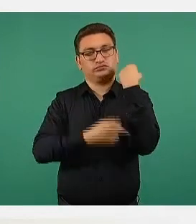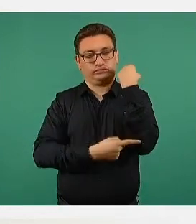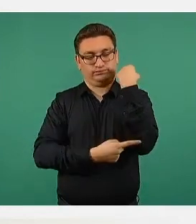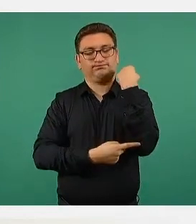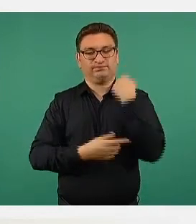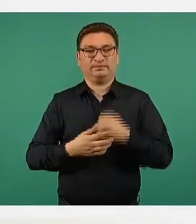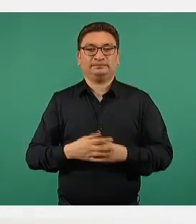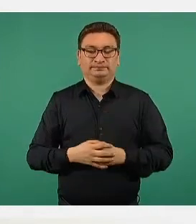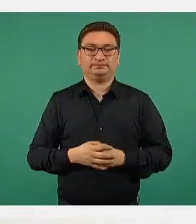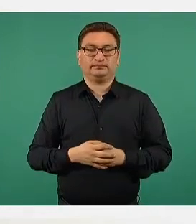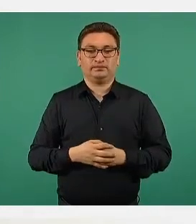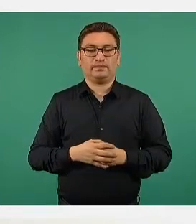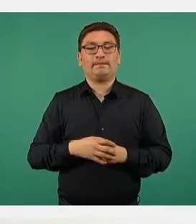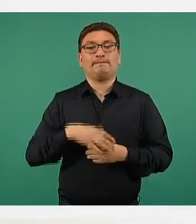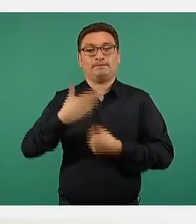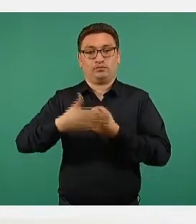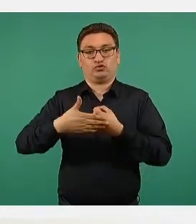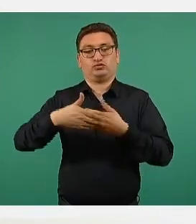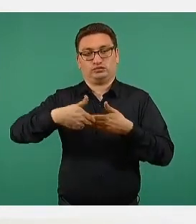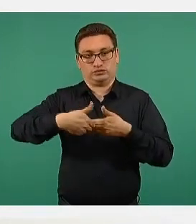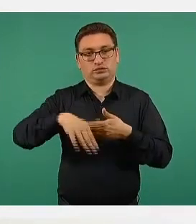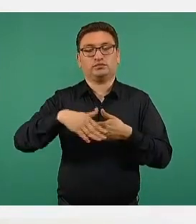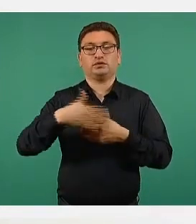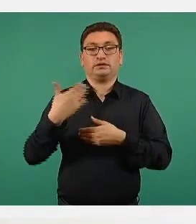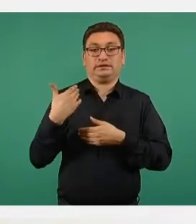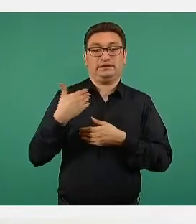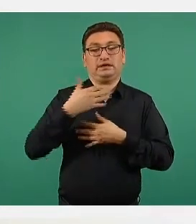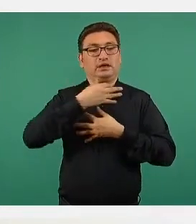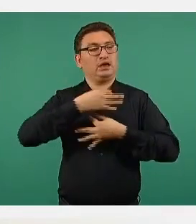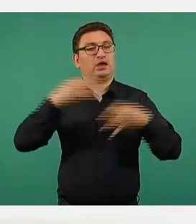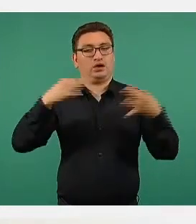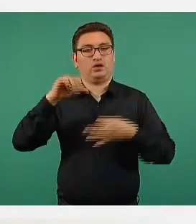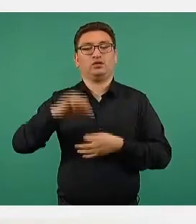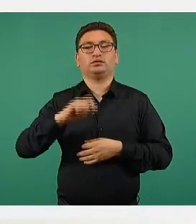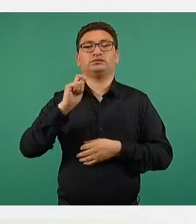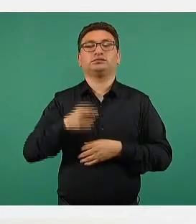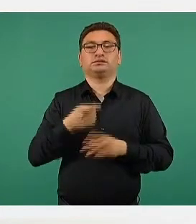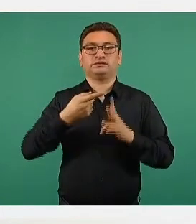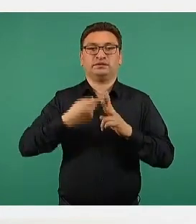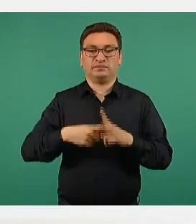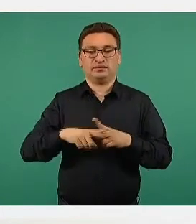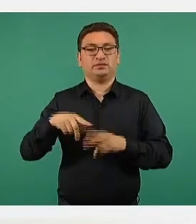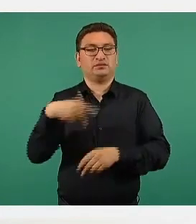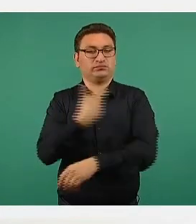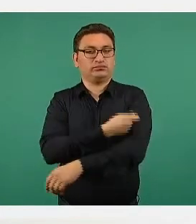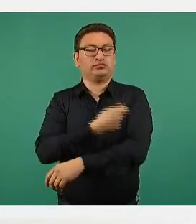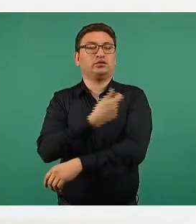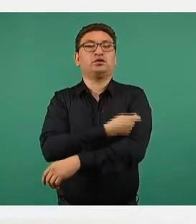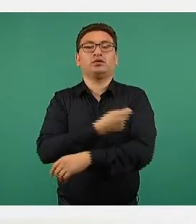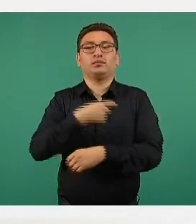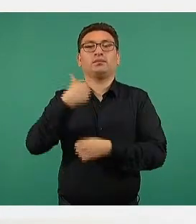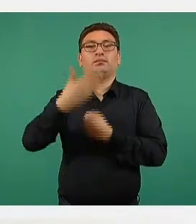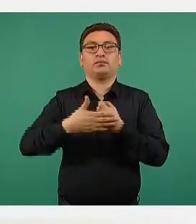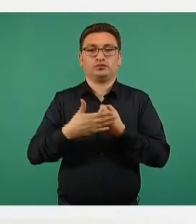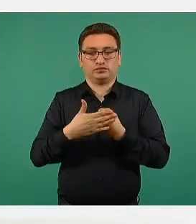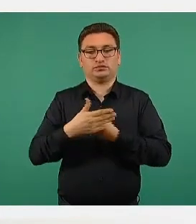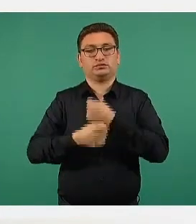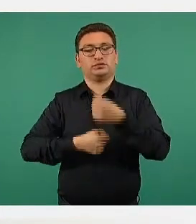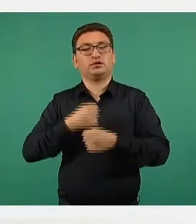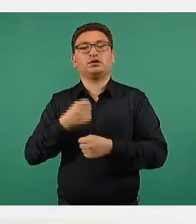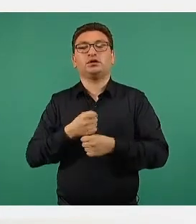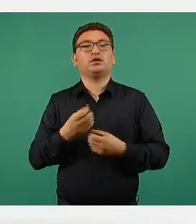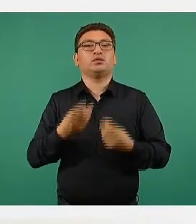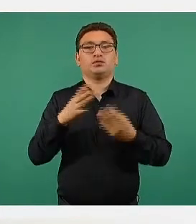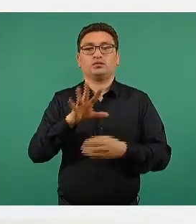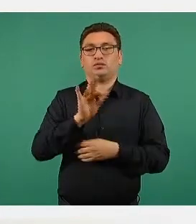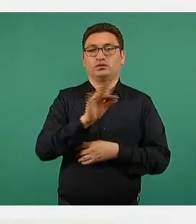Y la siguiente etapa, que es la que se está anunciando el día de hoy, es el inicio ya de la vacunación para la siguiente década de la vida, la